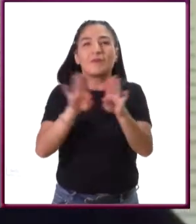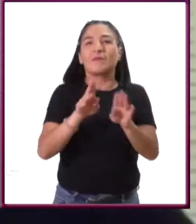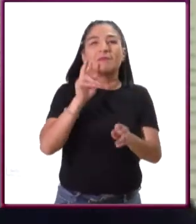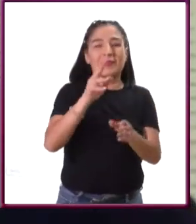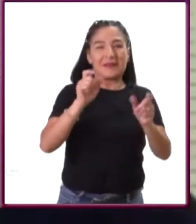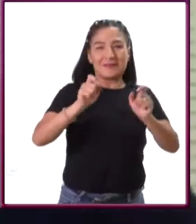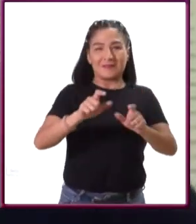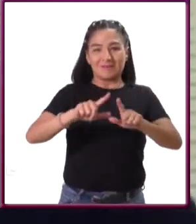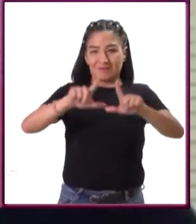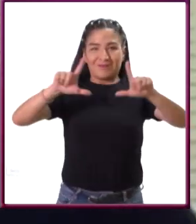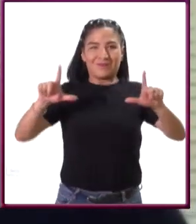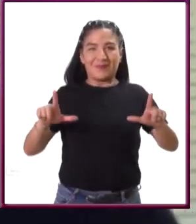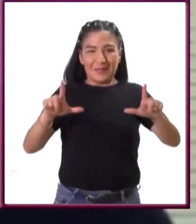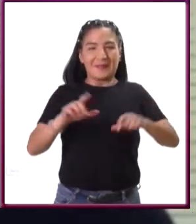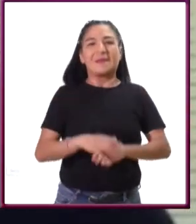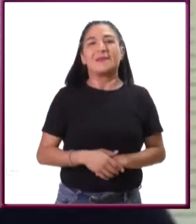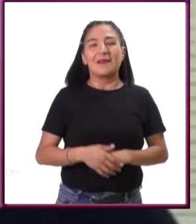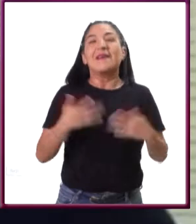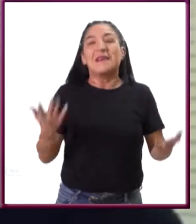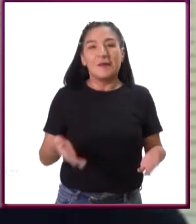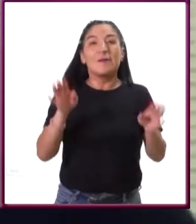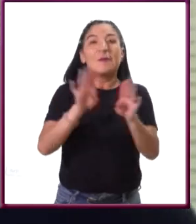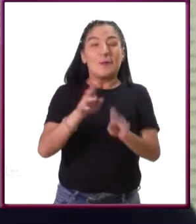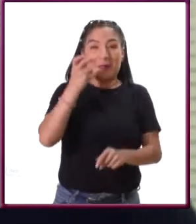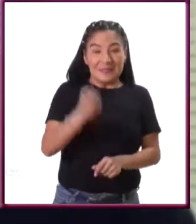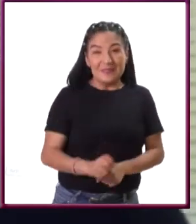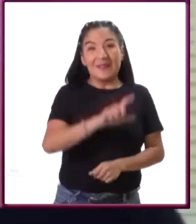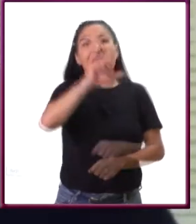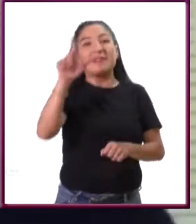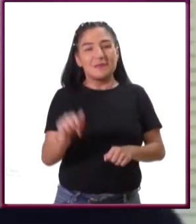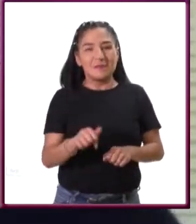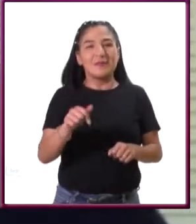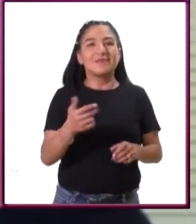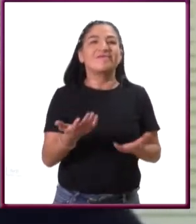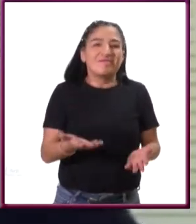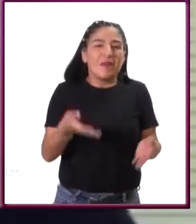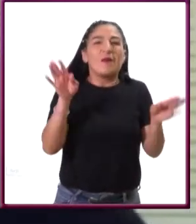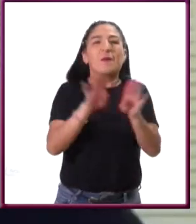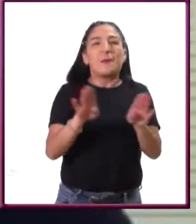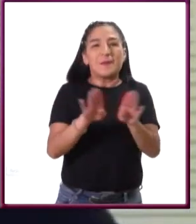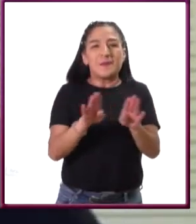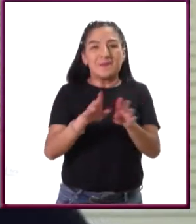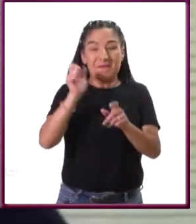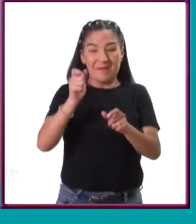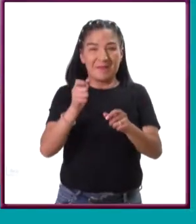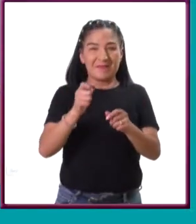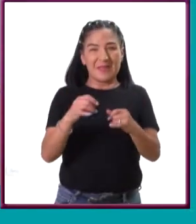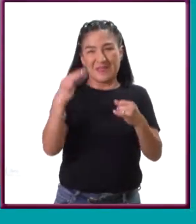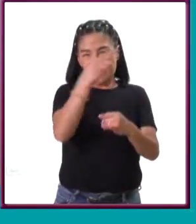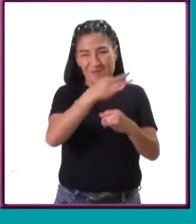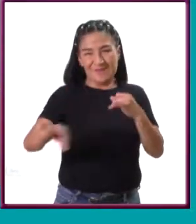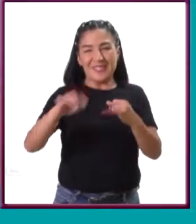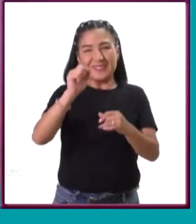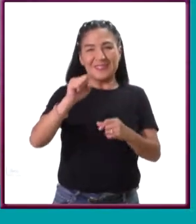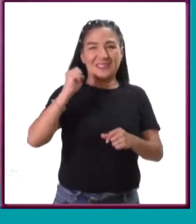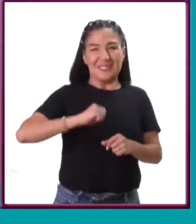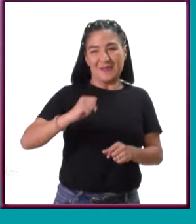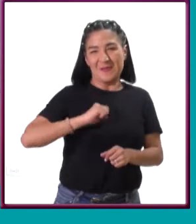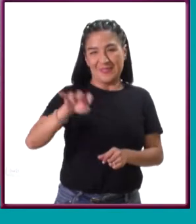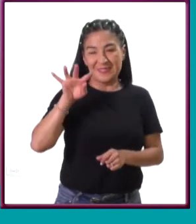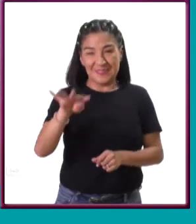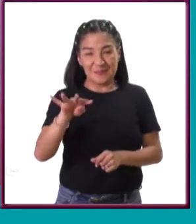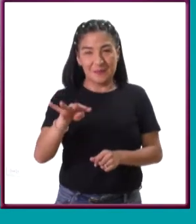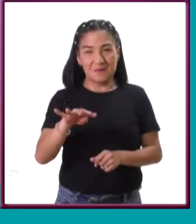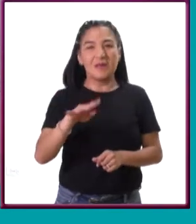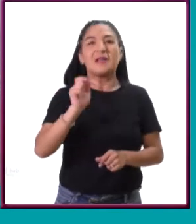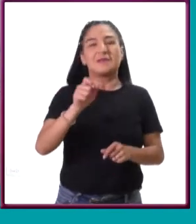viera de manera amplia, ¿no? Entonces, pues básicamente fue hacia finales del siglo XIX, con el trabajo de los hermanos